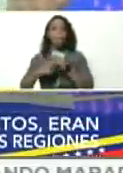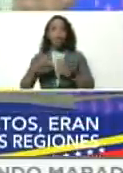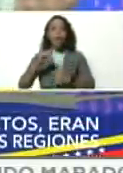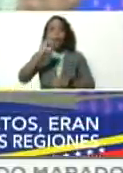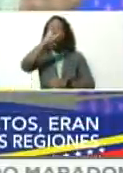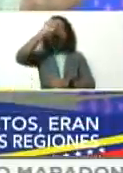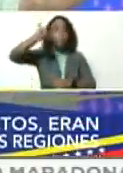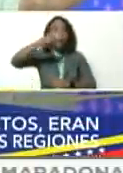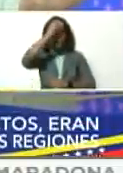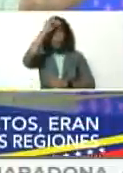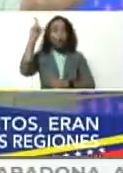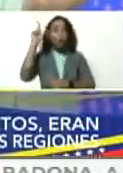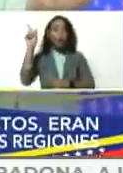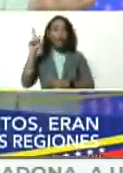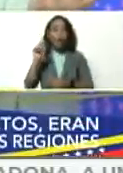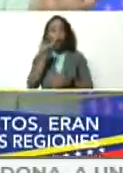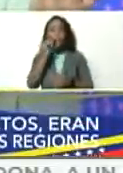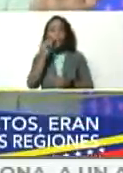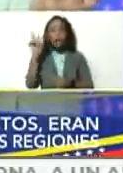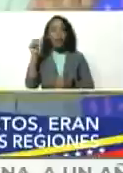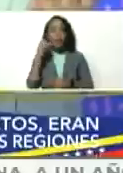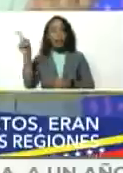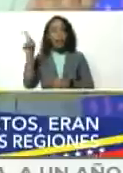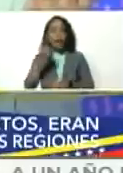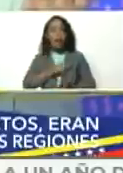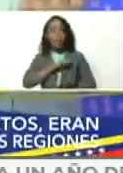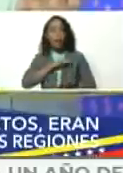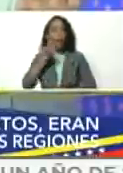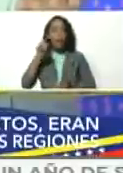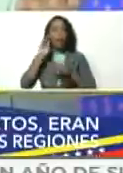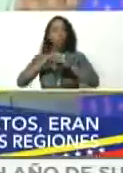desde su mansión en Madrid, en Salamanca.